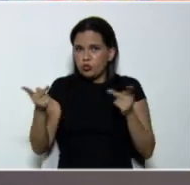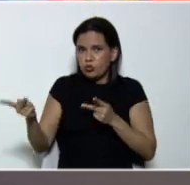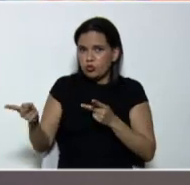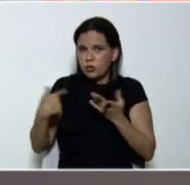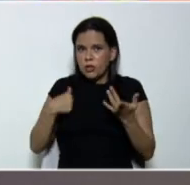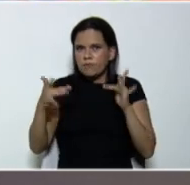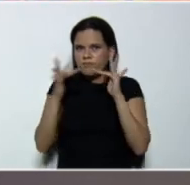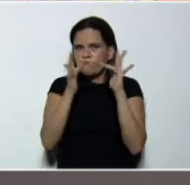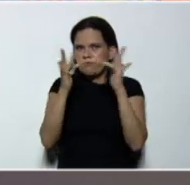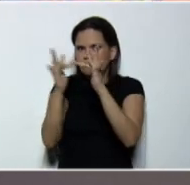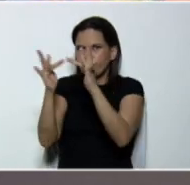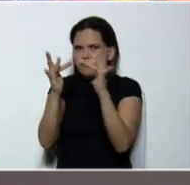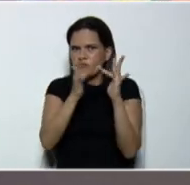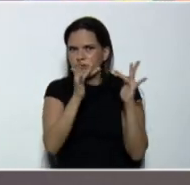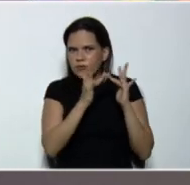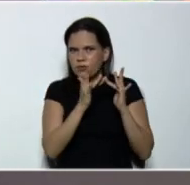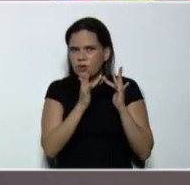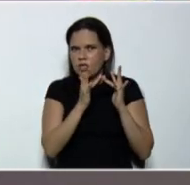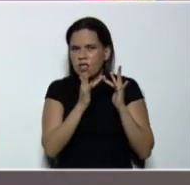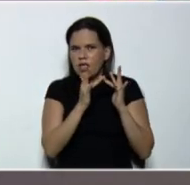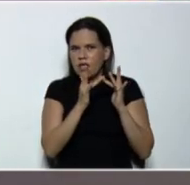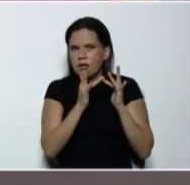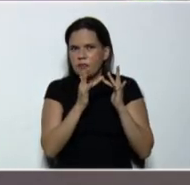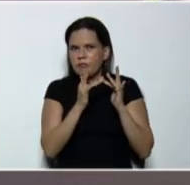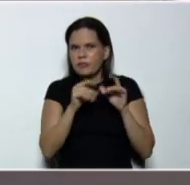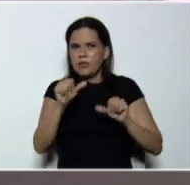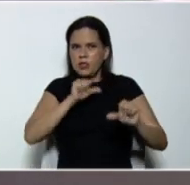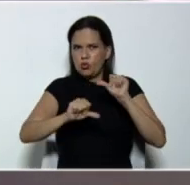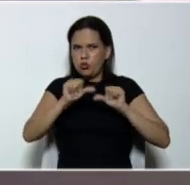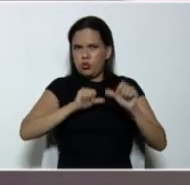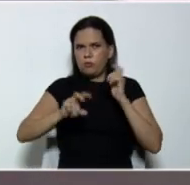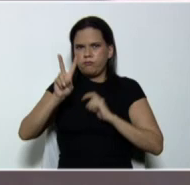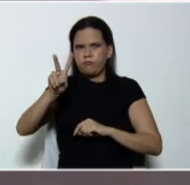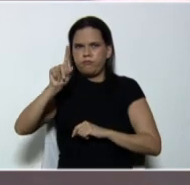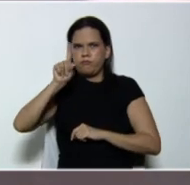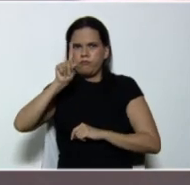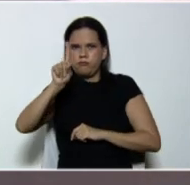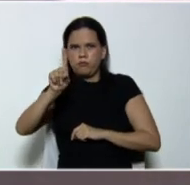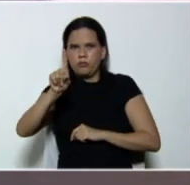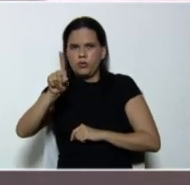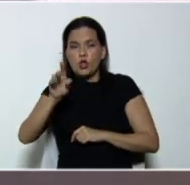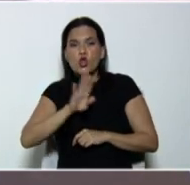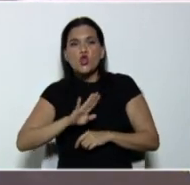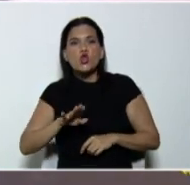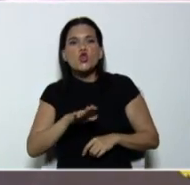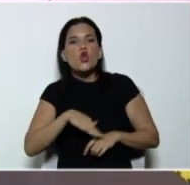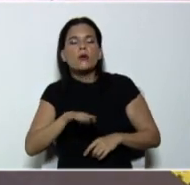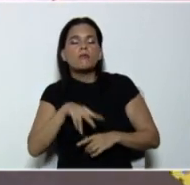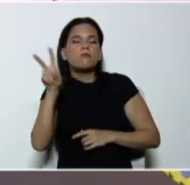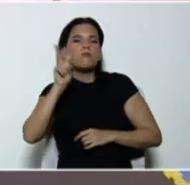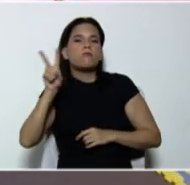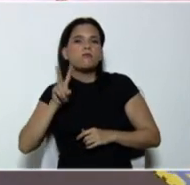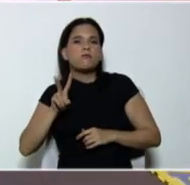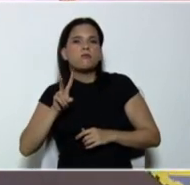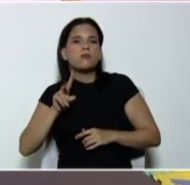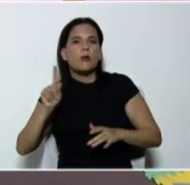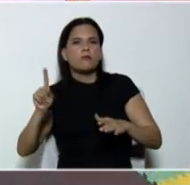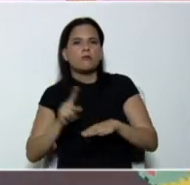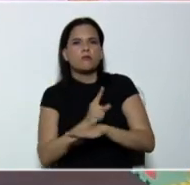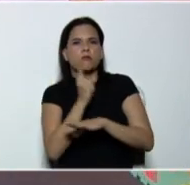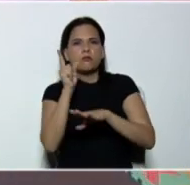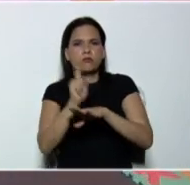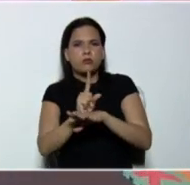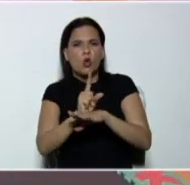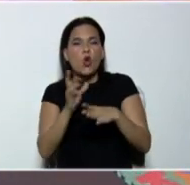que estés conectado en la vanguardia del siglo XXI, donde Venezuela está protagonizando todos los esfuerzos para que